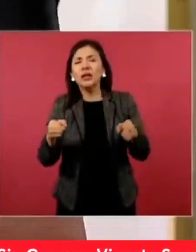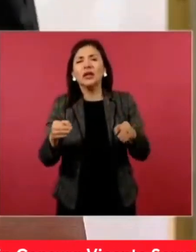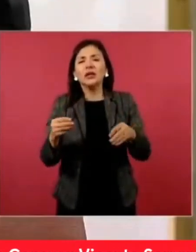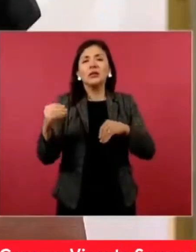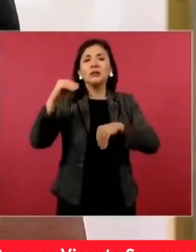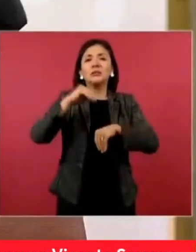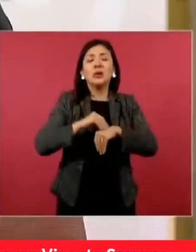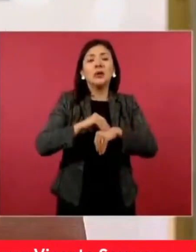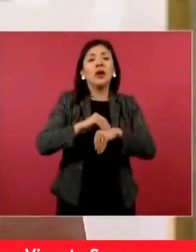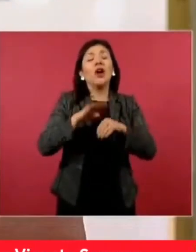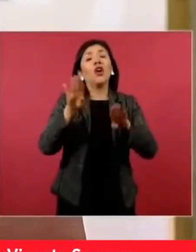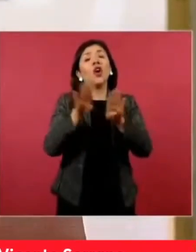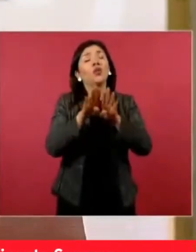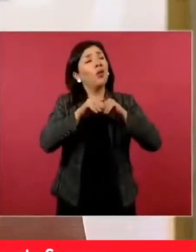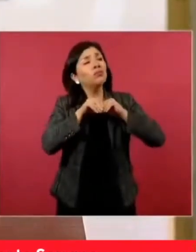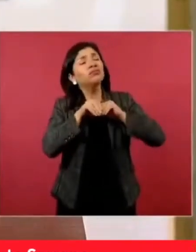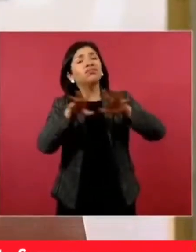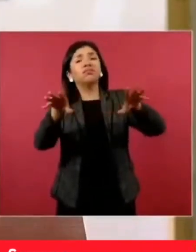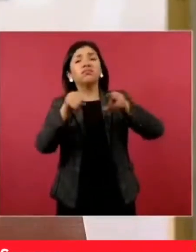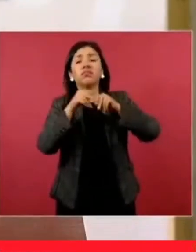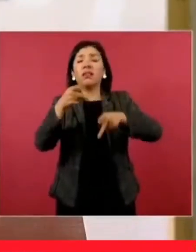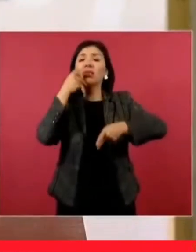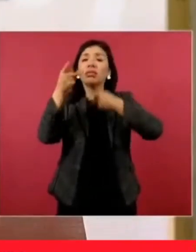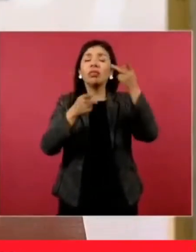las vuelven moda,